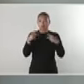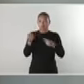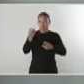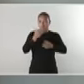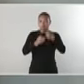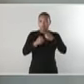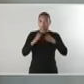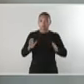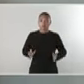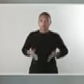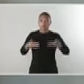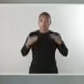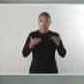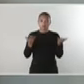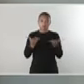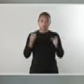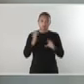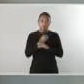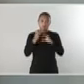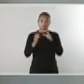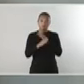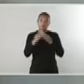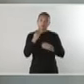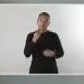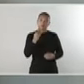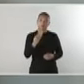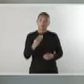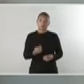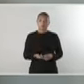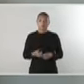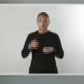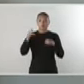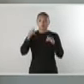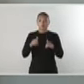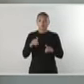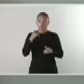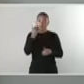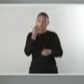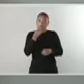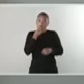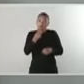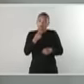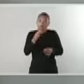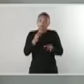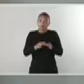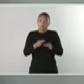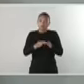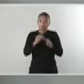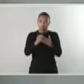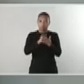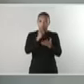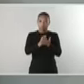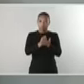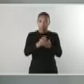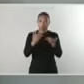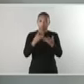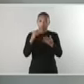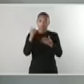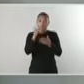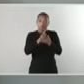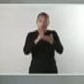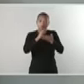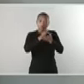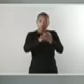confianza en que haremos las cosas bien hoy propongo a los tamaulipecos una agenda para la